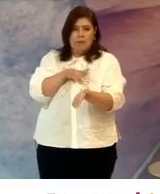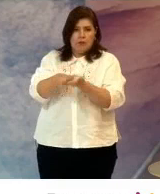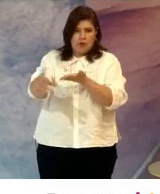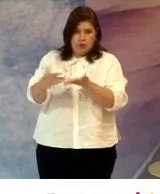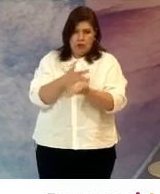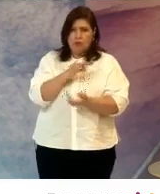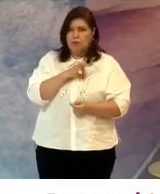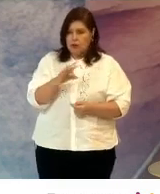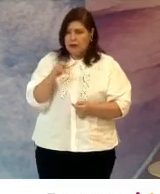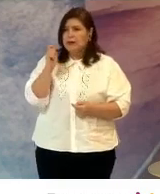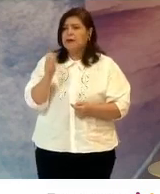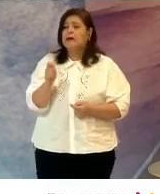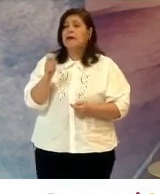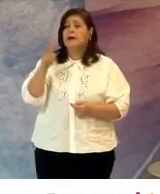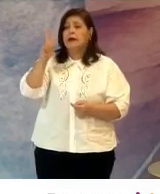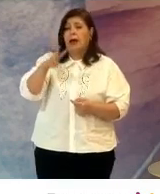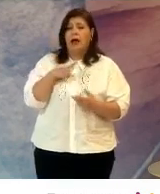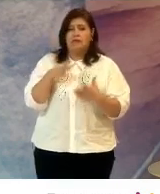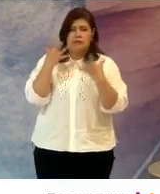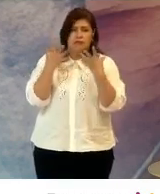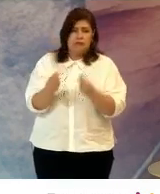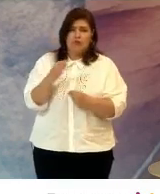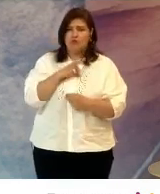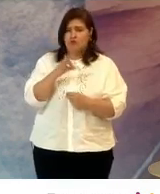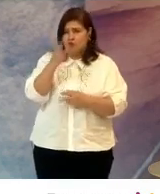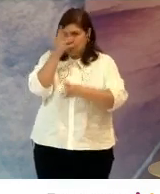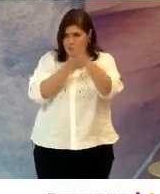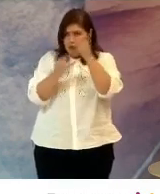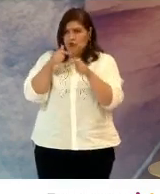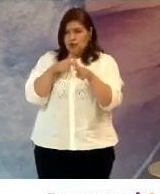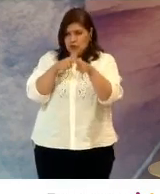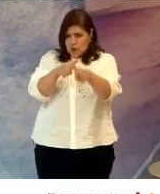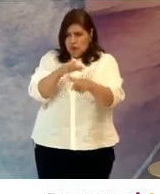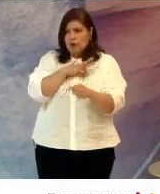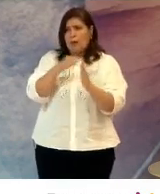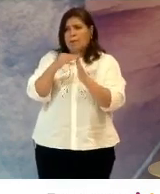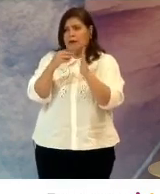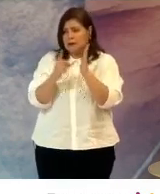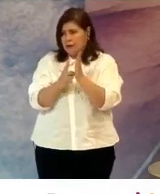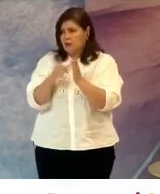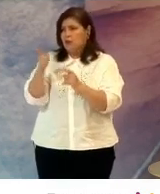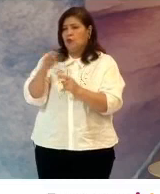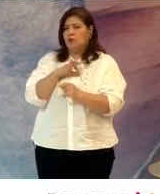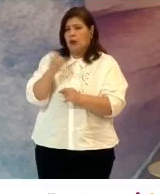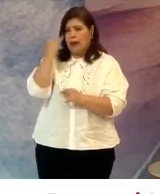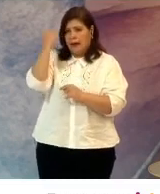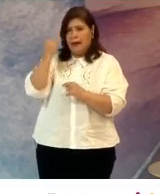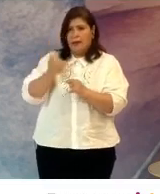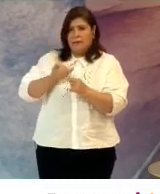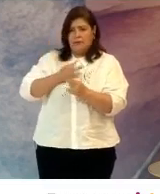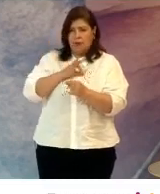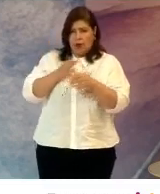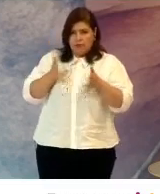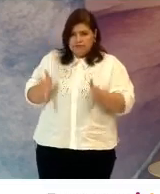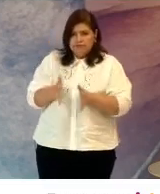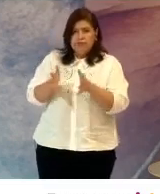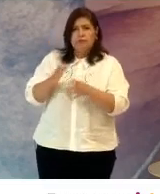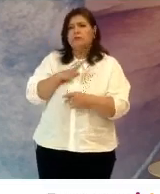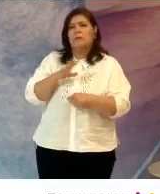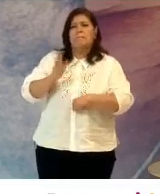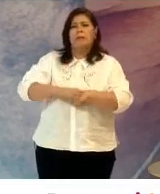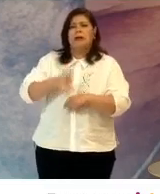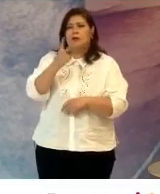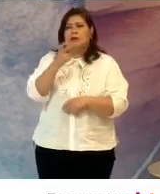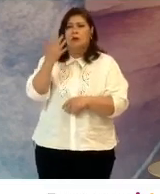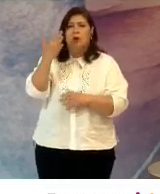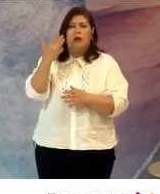muchísimo por seguir aprendiendo de la metodología que has impulsado y que más de 250 mil practitioners